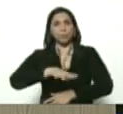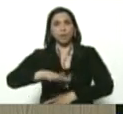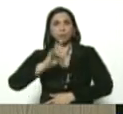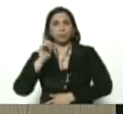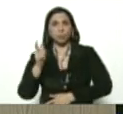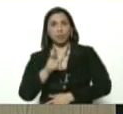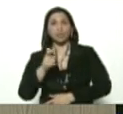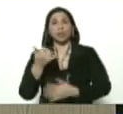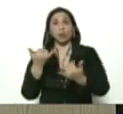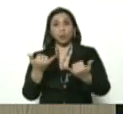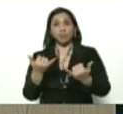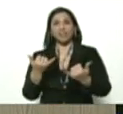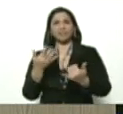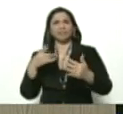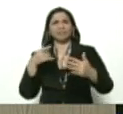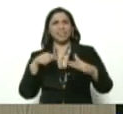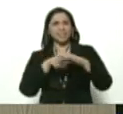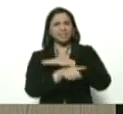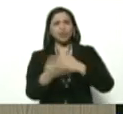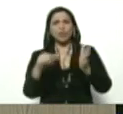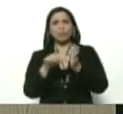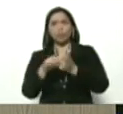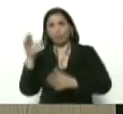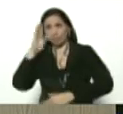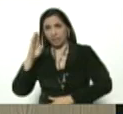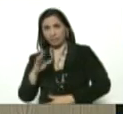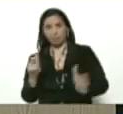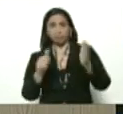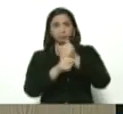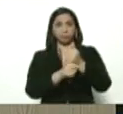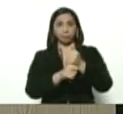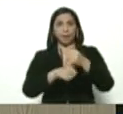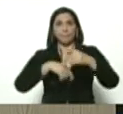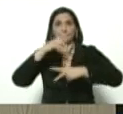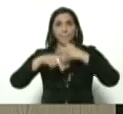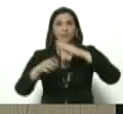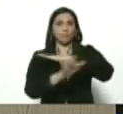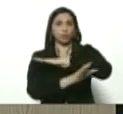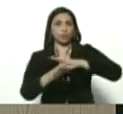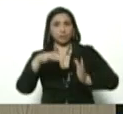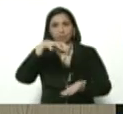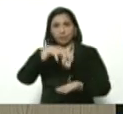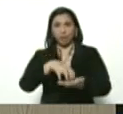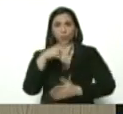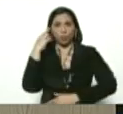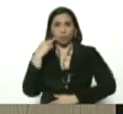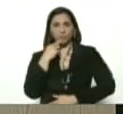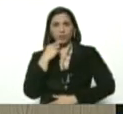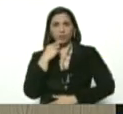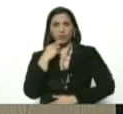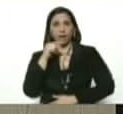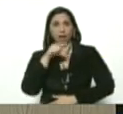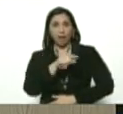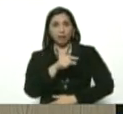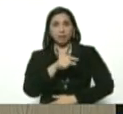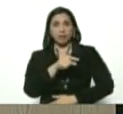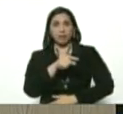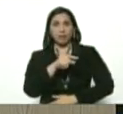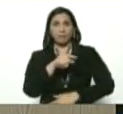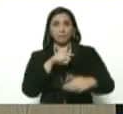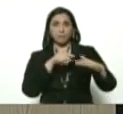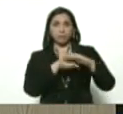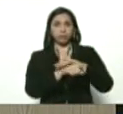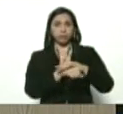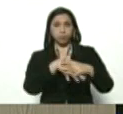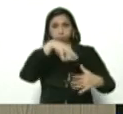manaos brasil se fue captada en el plan fronterizo en el estado bolívar allí estuvo ingresada